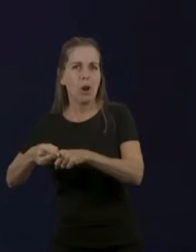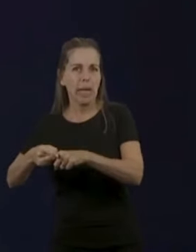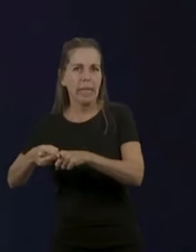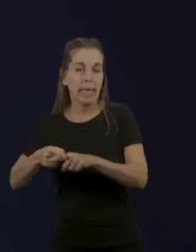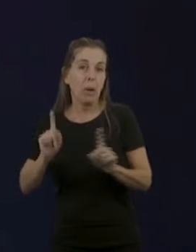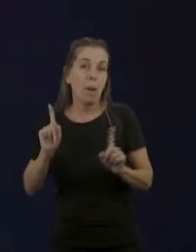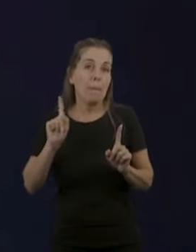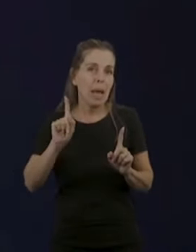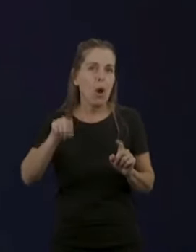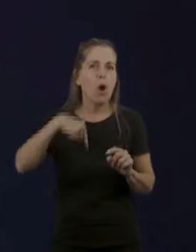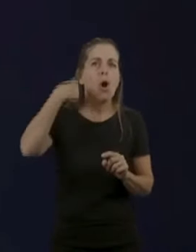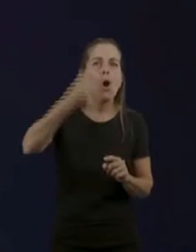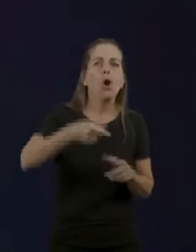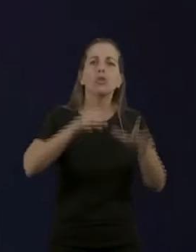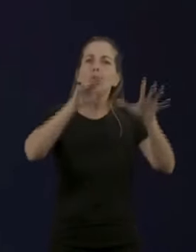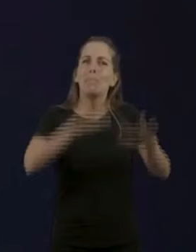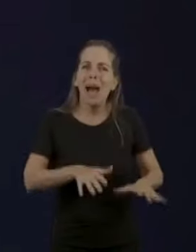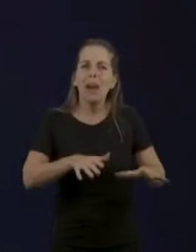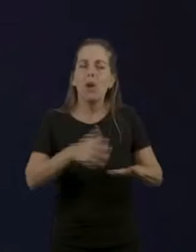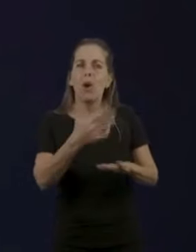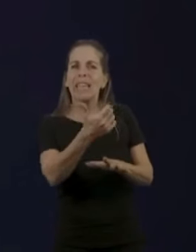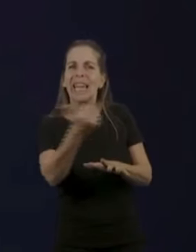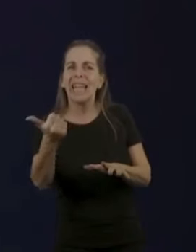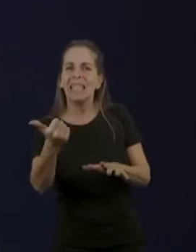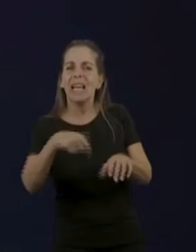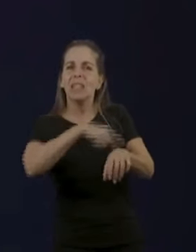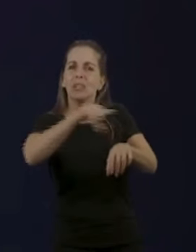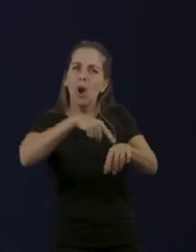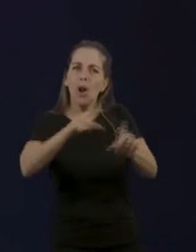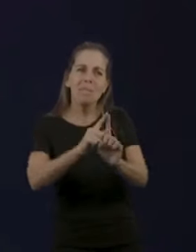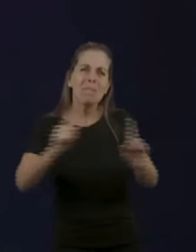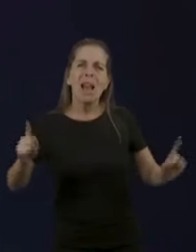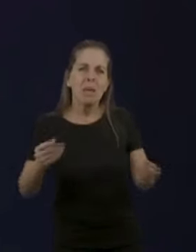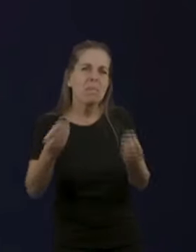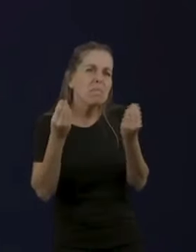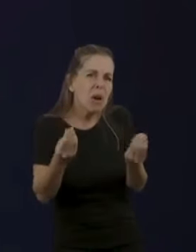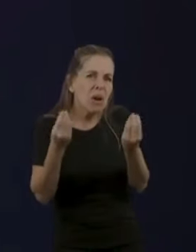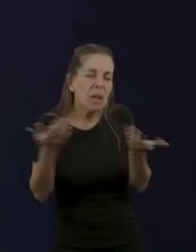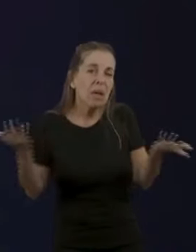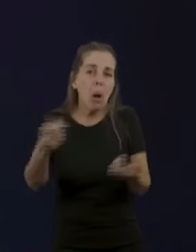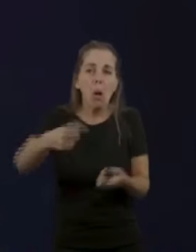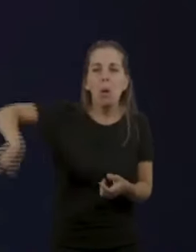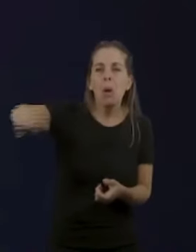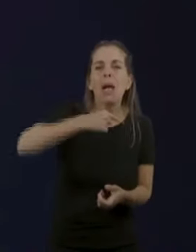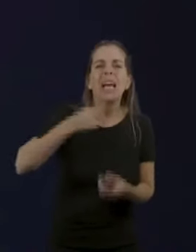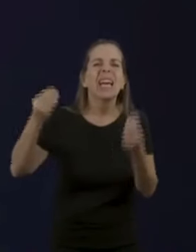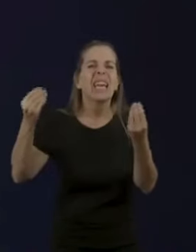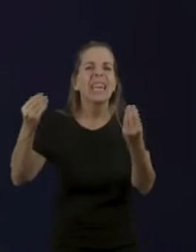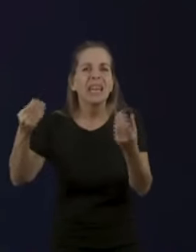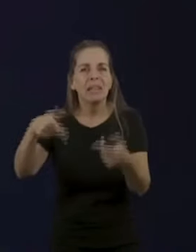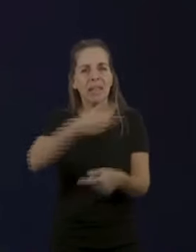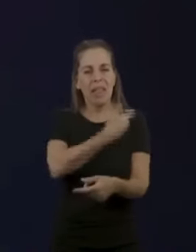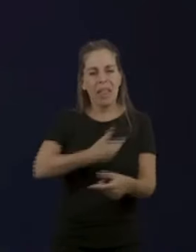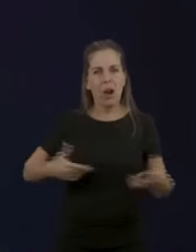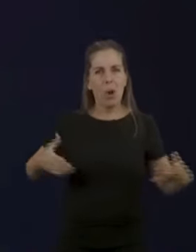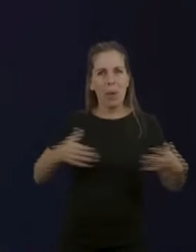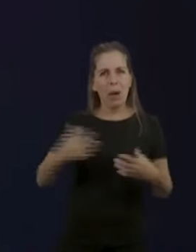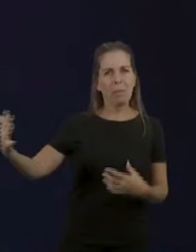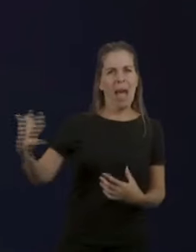menos vamos a apretar qué es lo que pretenden de nosotros amenazando con un paro de